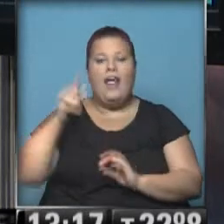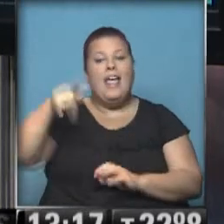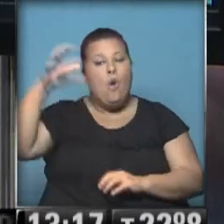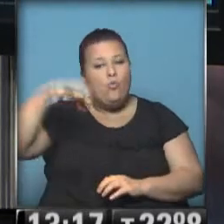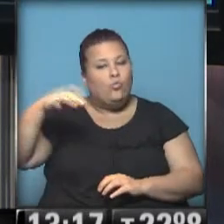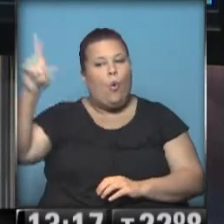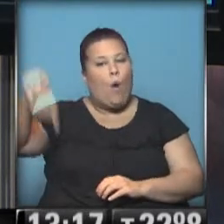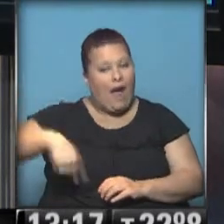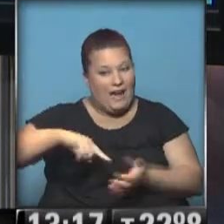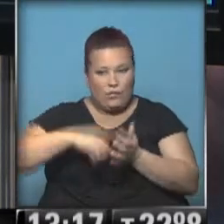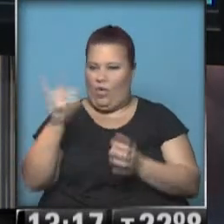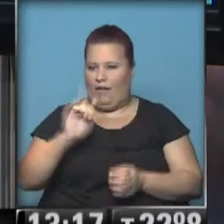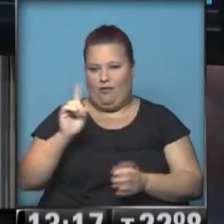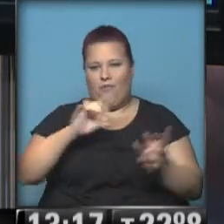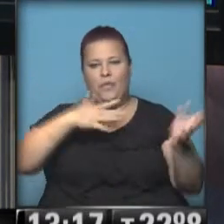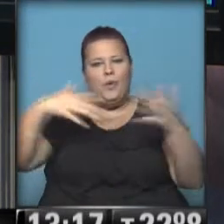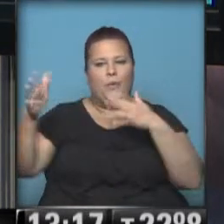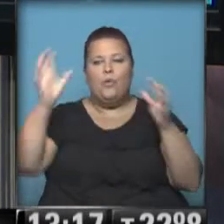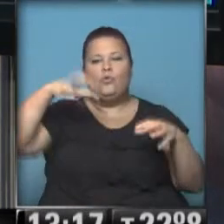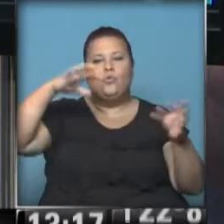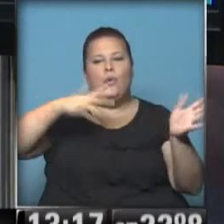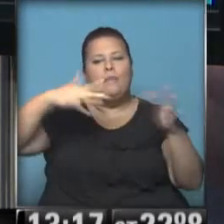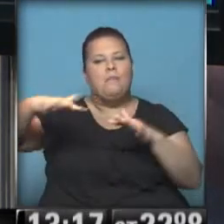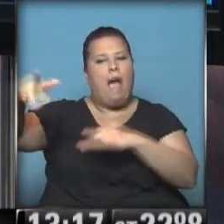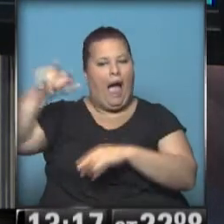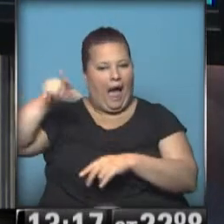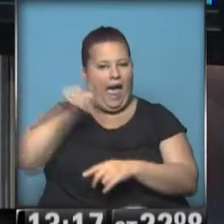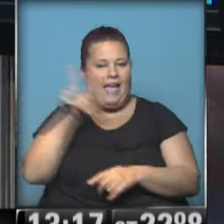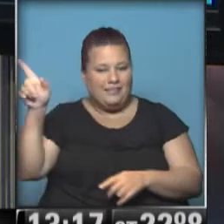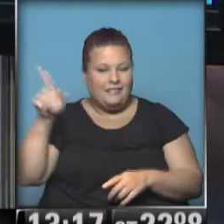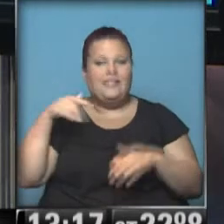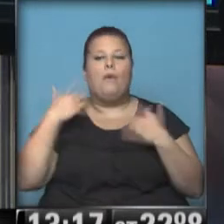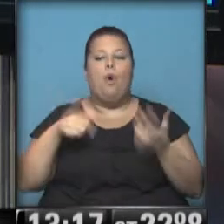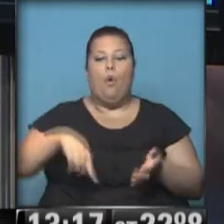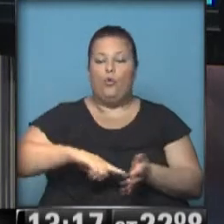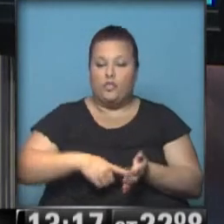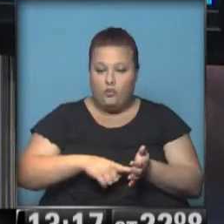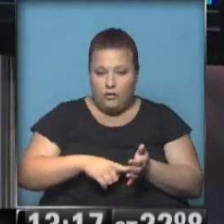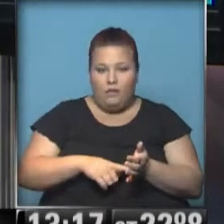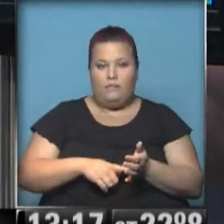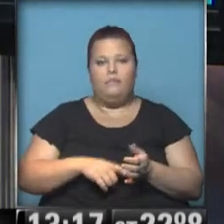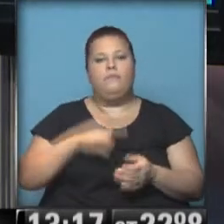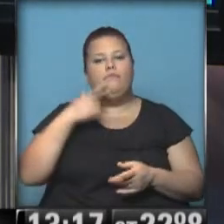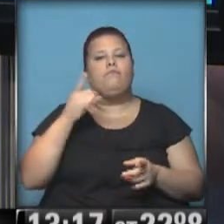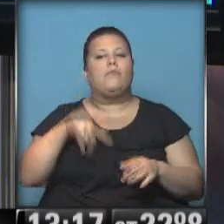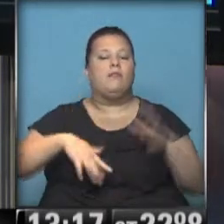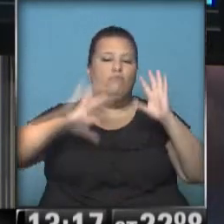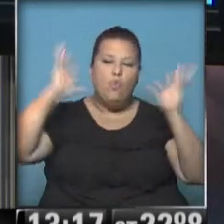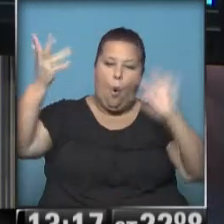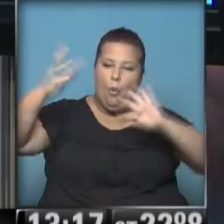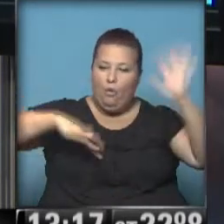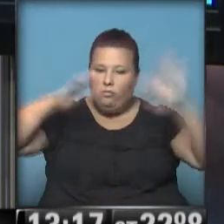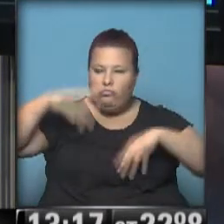lluvia no llegará aquí a la ciudad se está moviendo hacia el mar hacia el este por lo tanto aquí en la ciudad buenos aires tendremos que esperar nubosidad variable